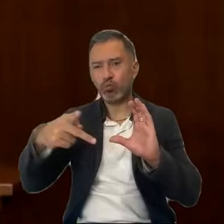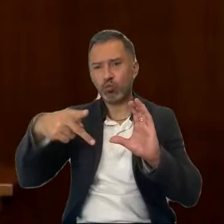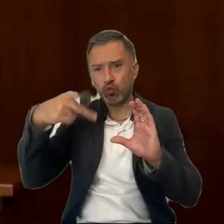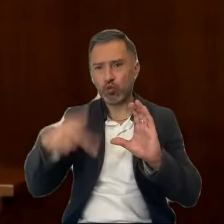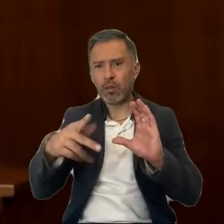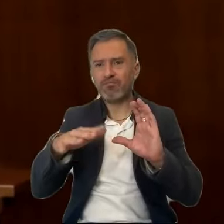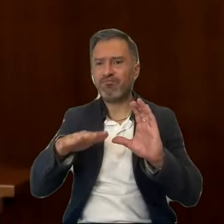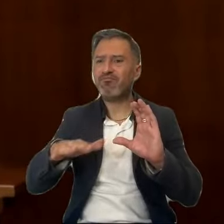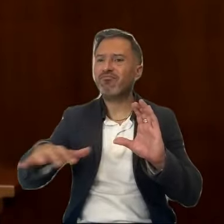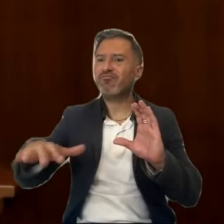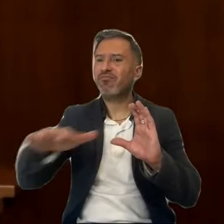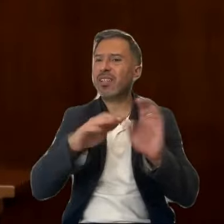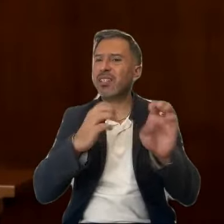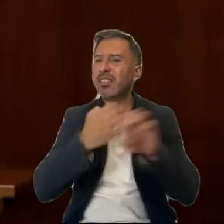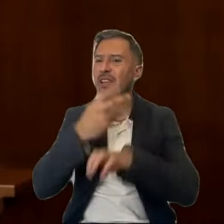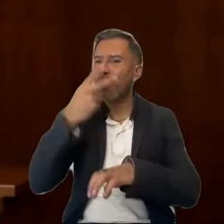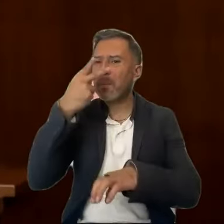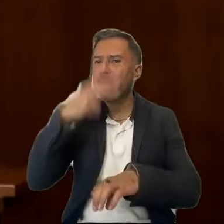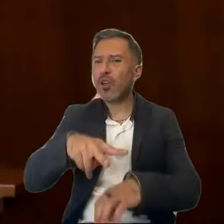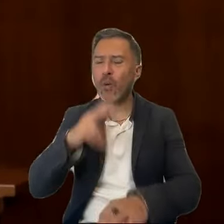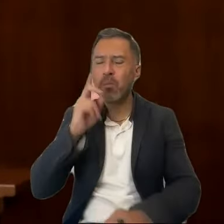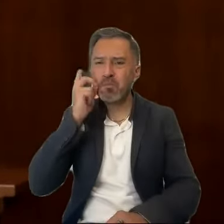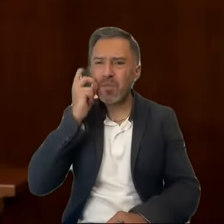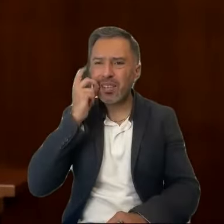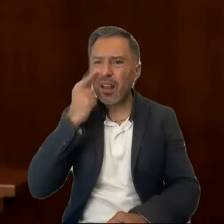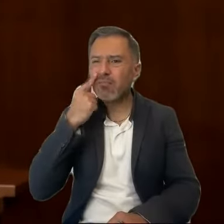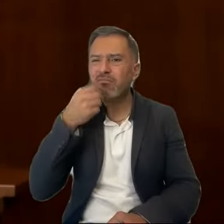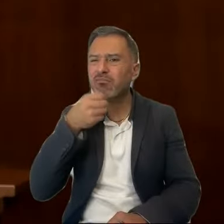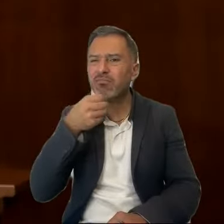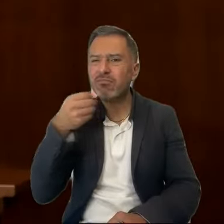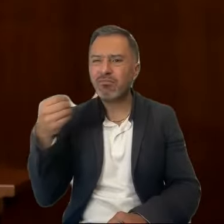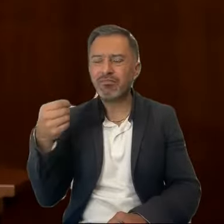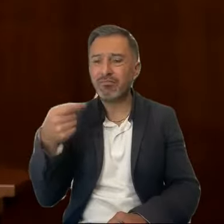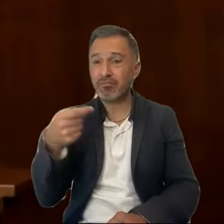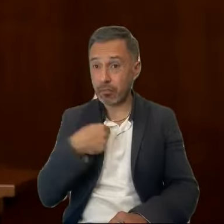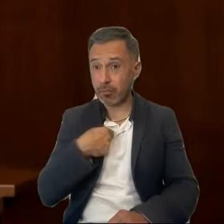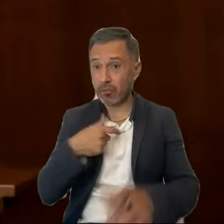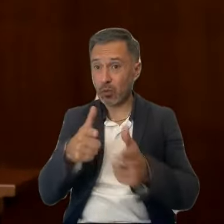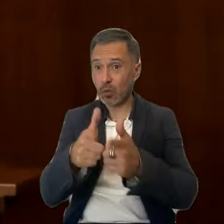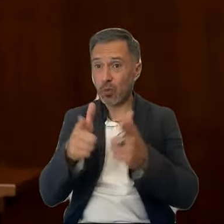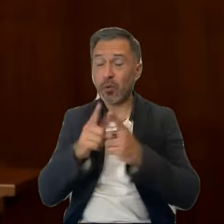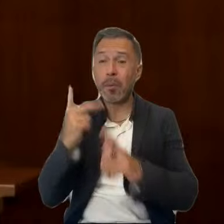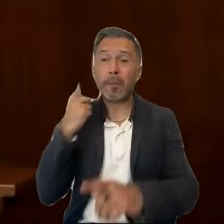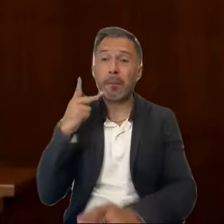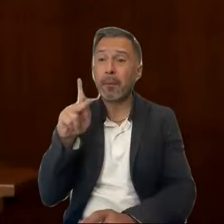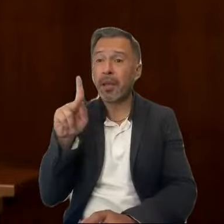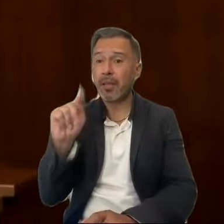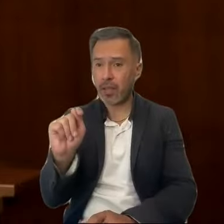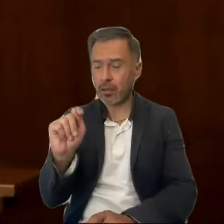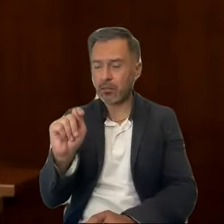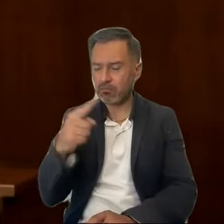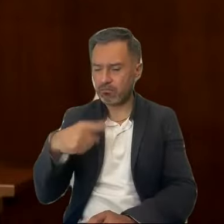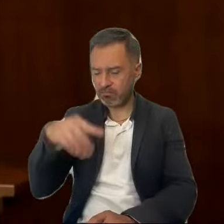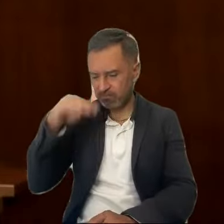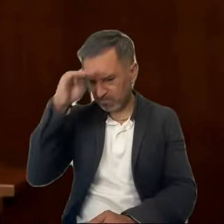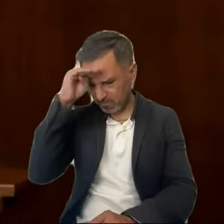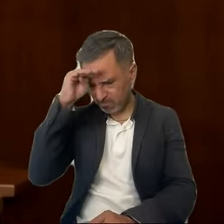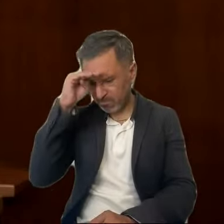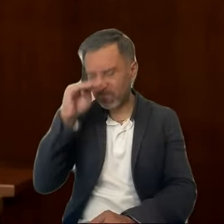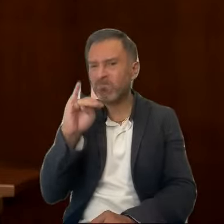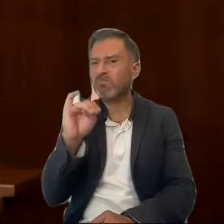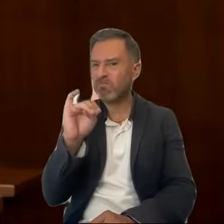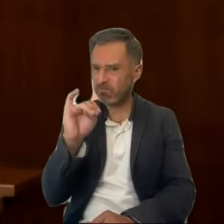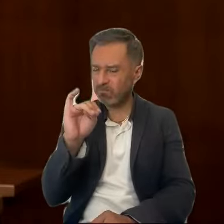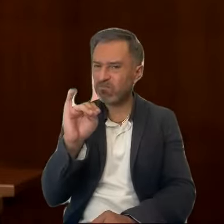manera. Desde el Partido del Trabajo, concebimos la idea de dotar de manera integral